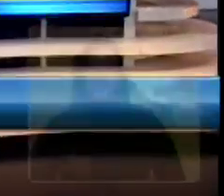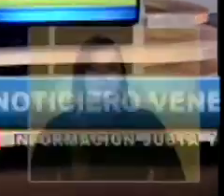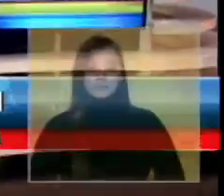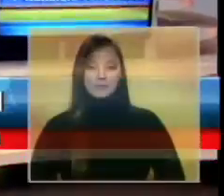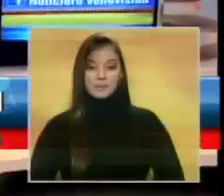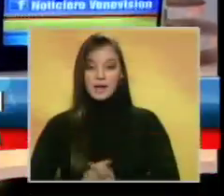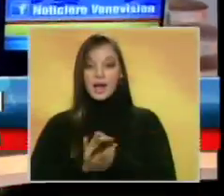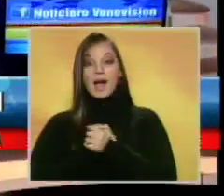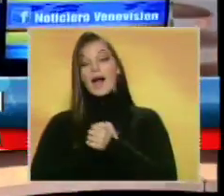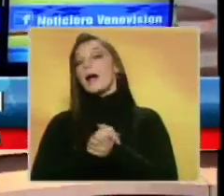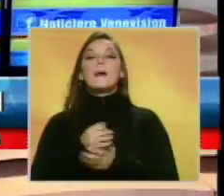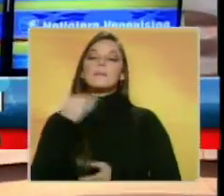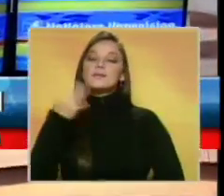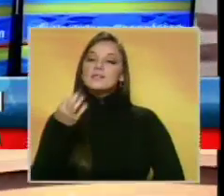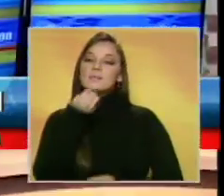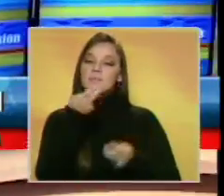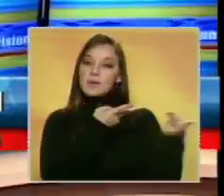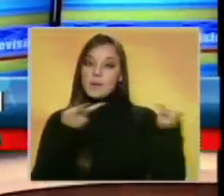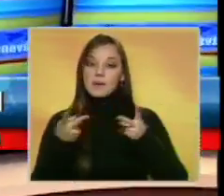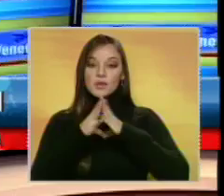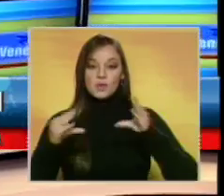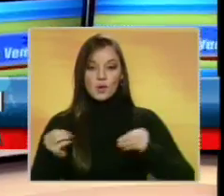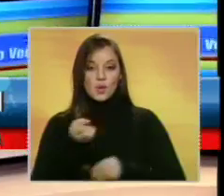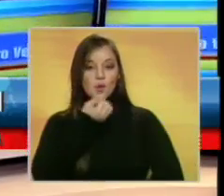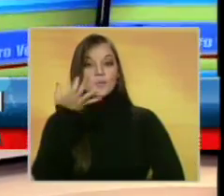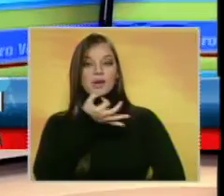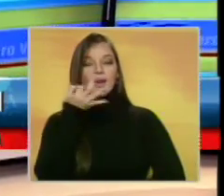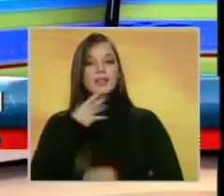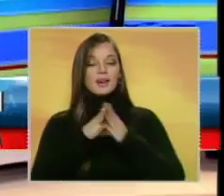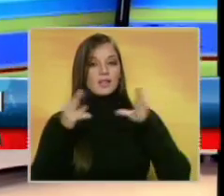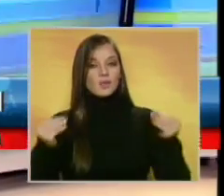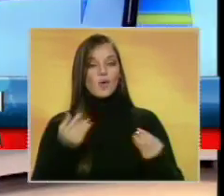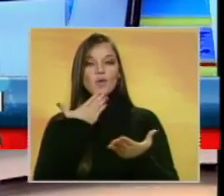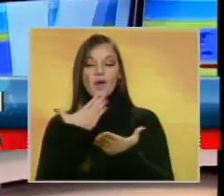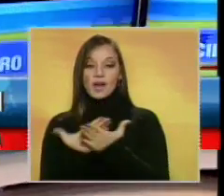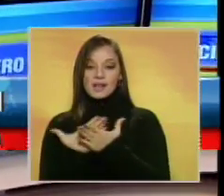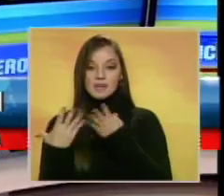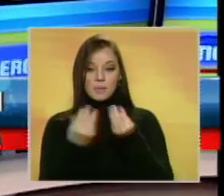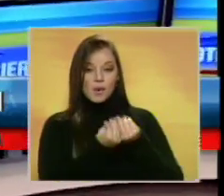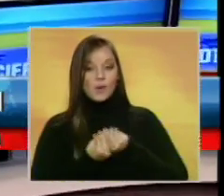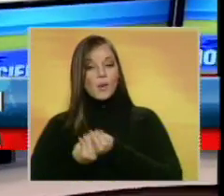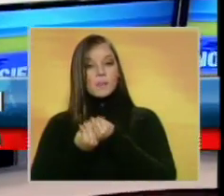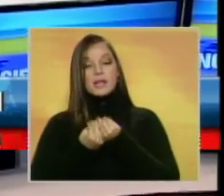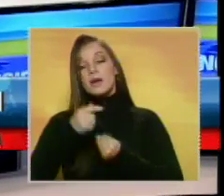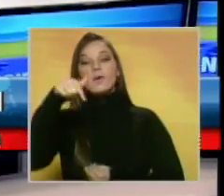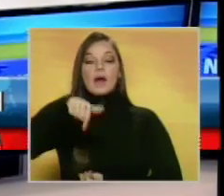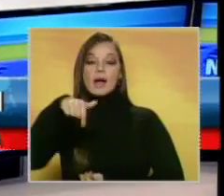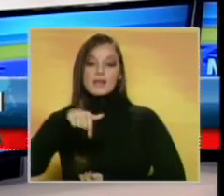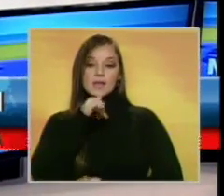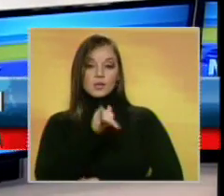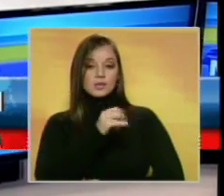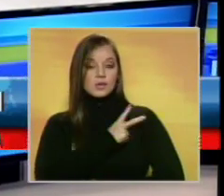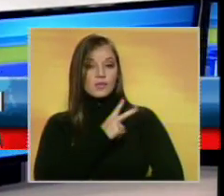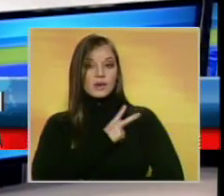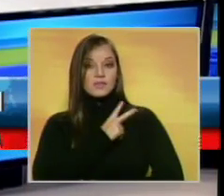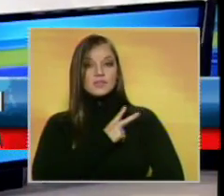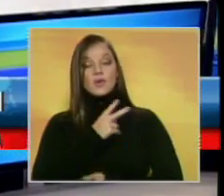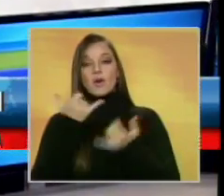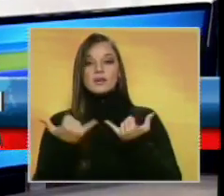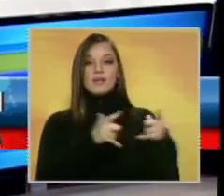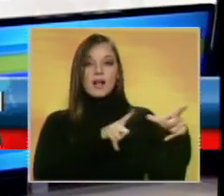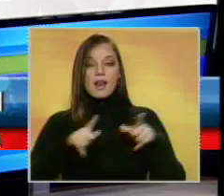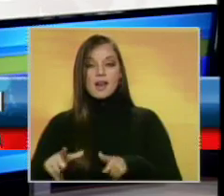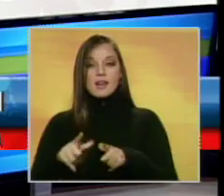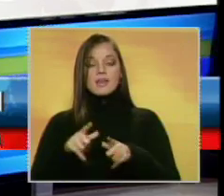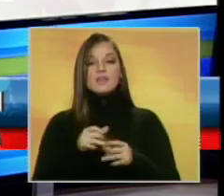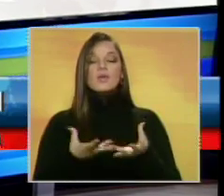Amigos, como siempre, sean todos bienvenidos. Muy buenas tardes, tengan todos. Gracias por acompañarnos en la presente emisión de su noticiero Venevisión. Ya estamos